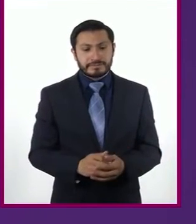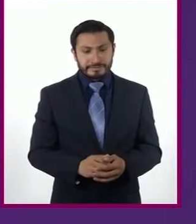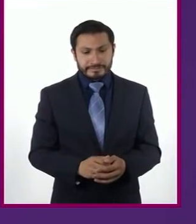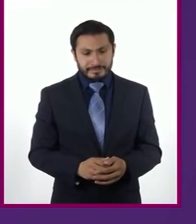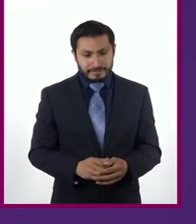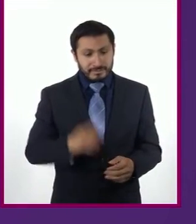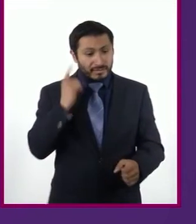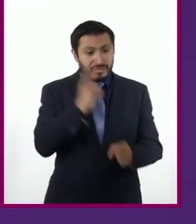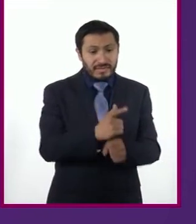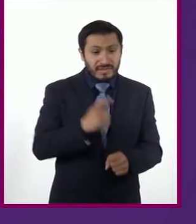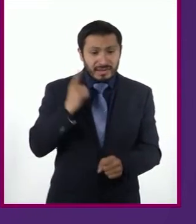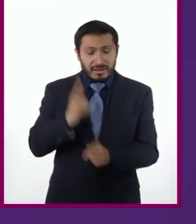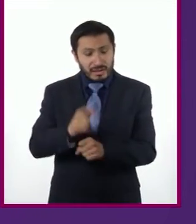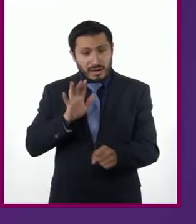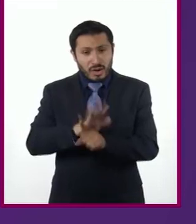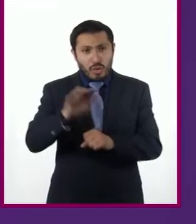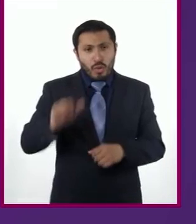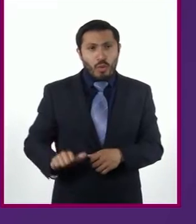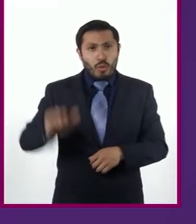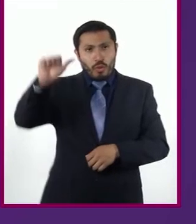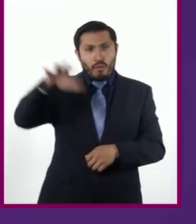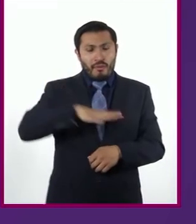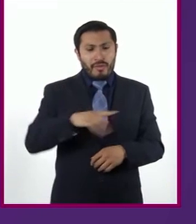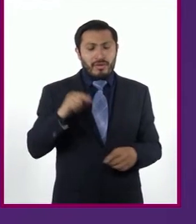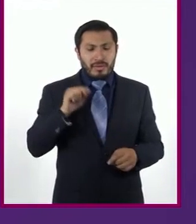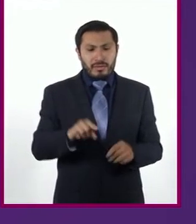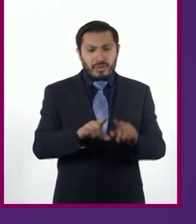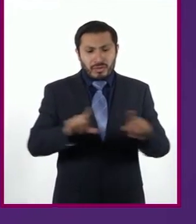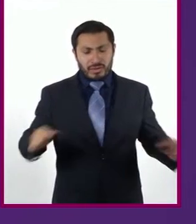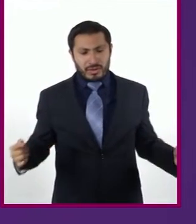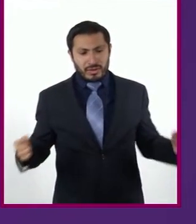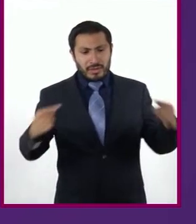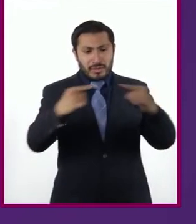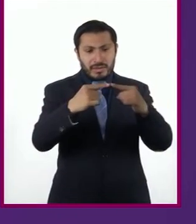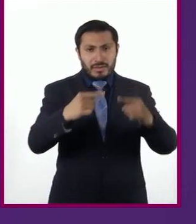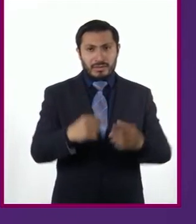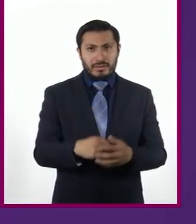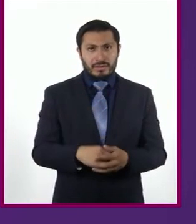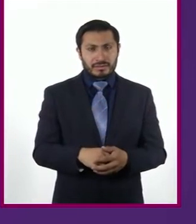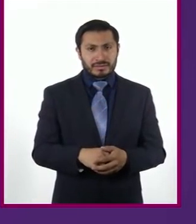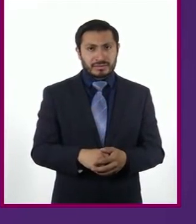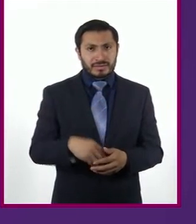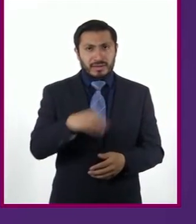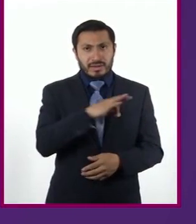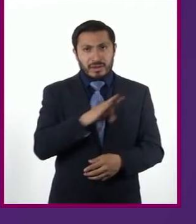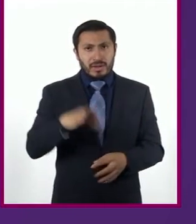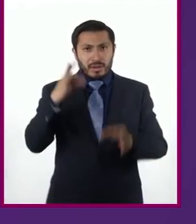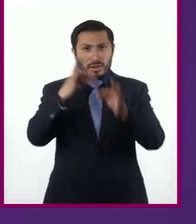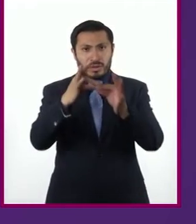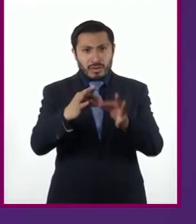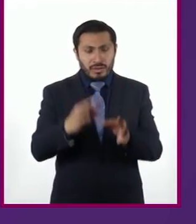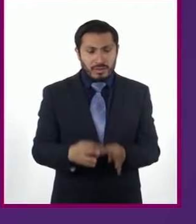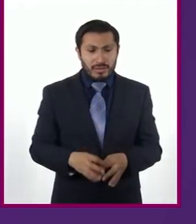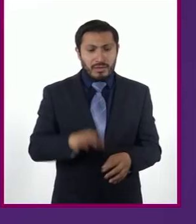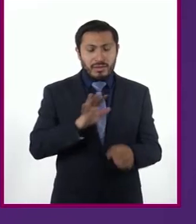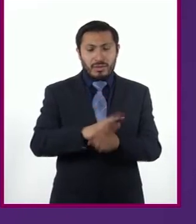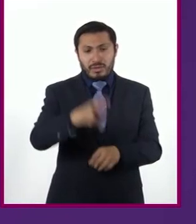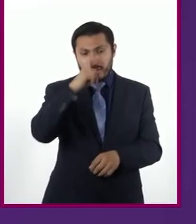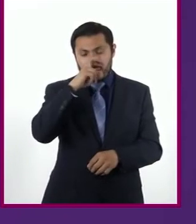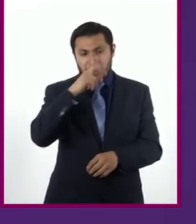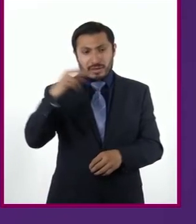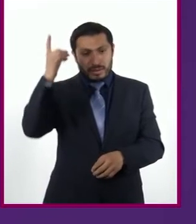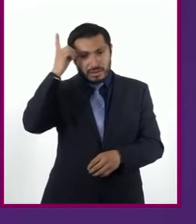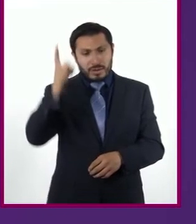Si encontramos a qué altura se encuentra el punto donde se intersectan las sombras, podemos cumplir con las exigencias del dueño